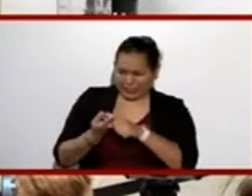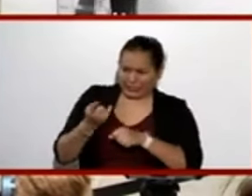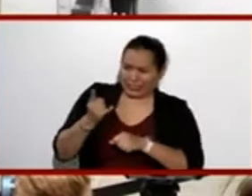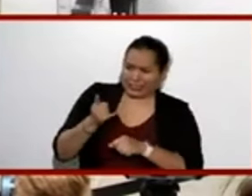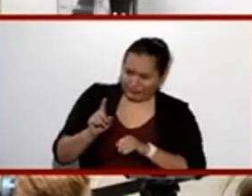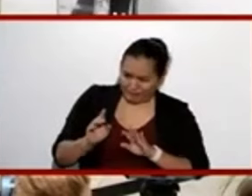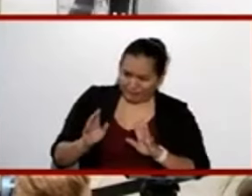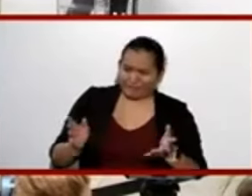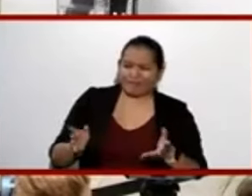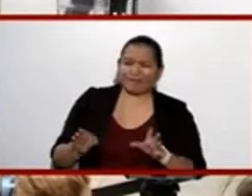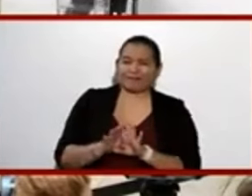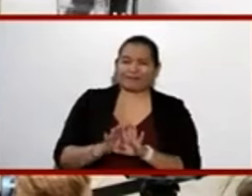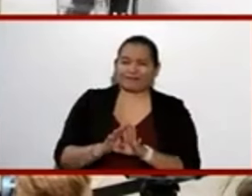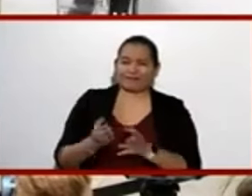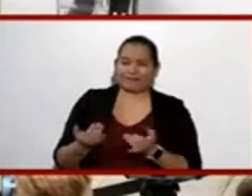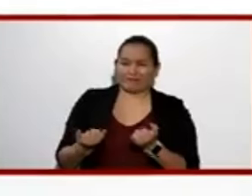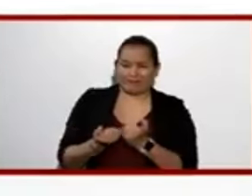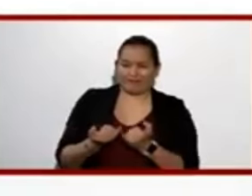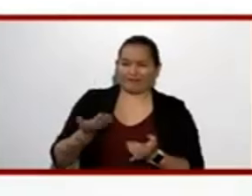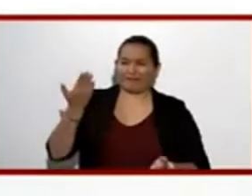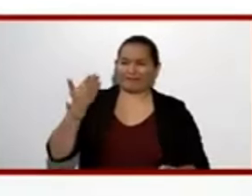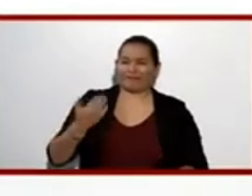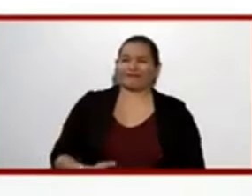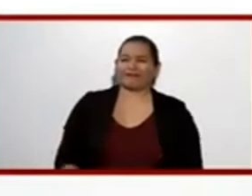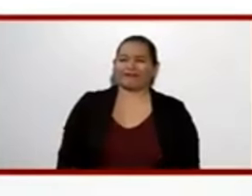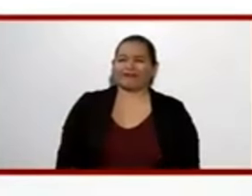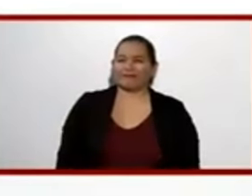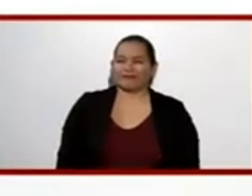como quedamos, pues. ¿Sale? Bueno,